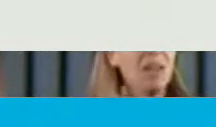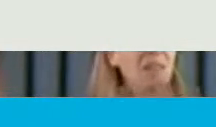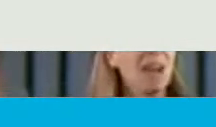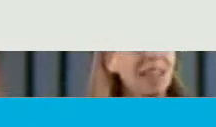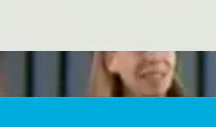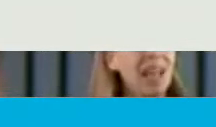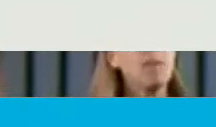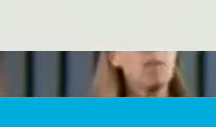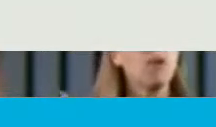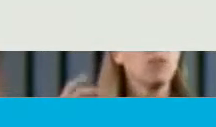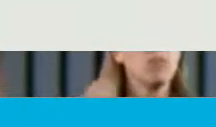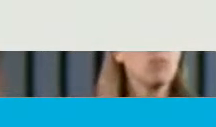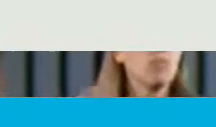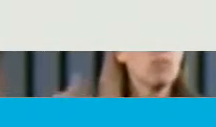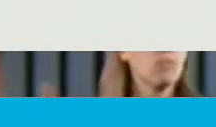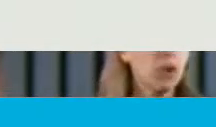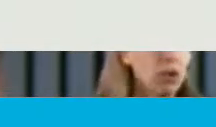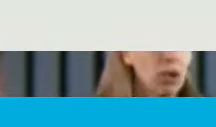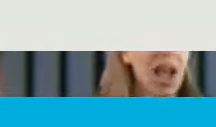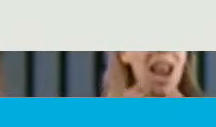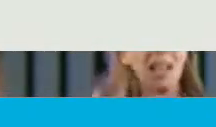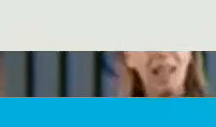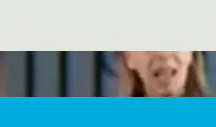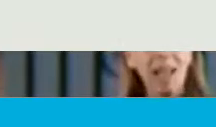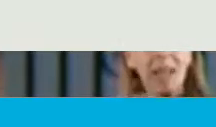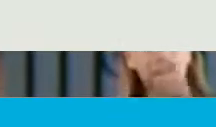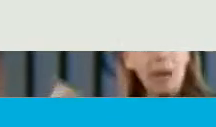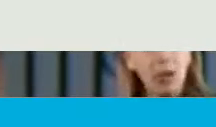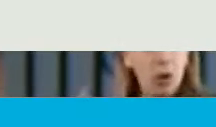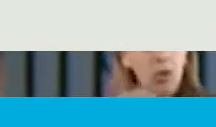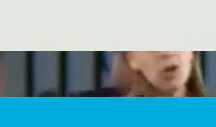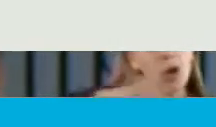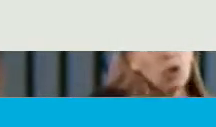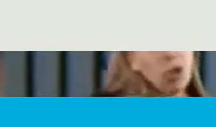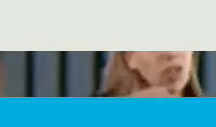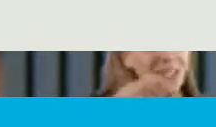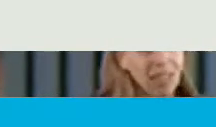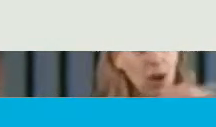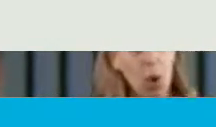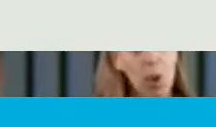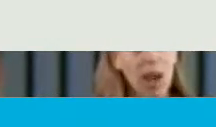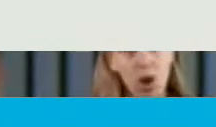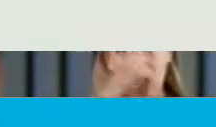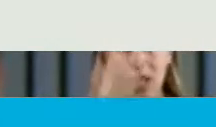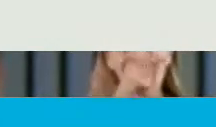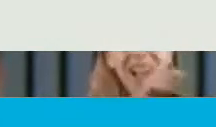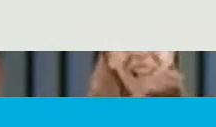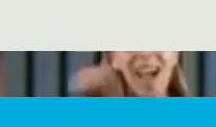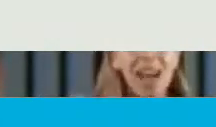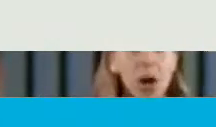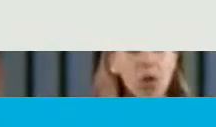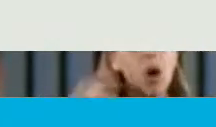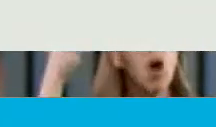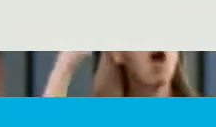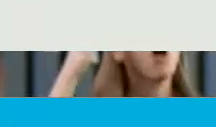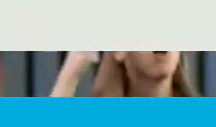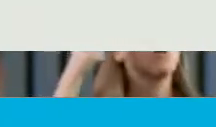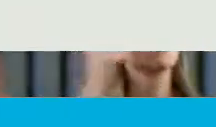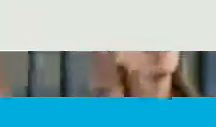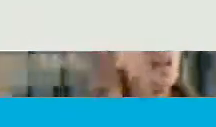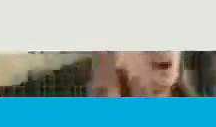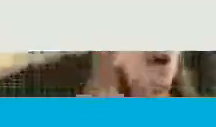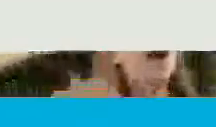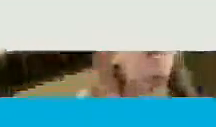ni de nadie. Nosotros, cada uno de los integrantes de este gobierno, se la juega por la gente.